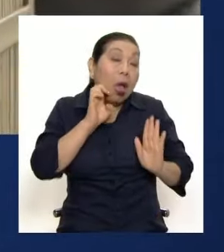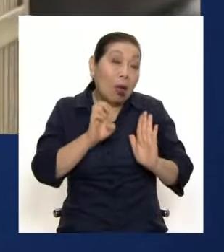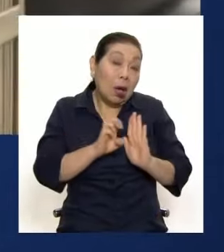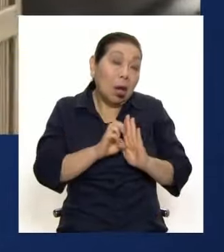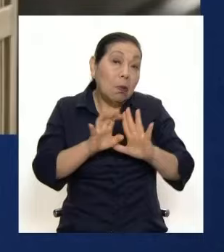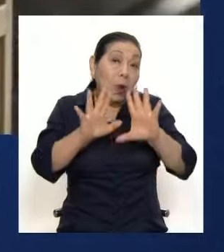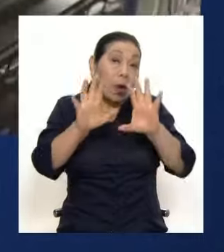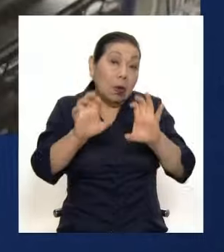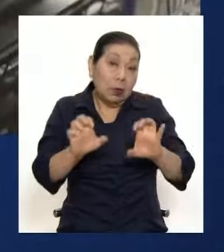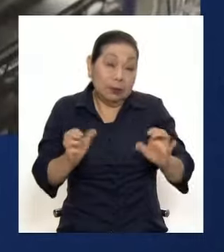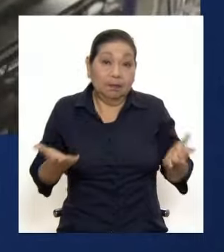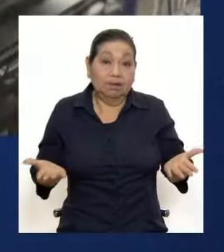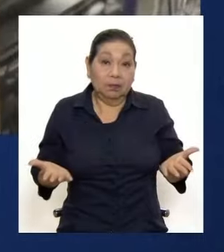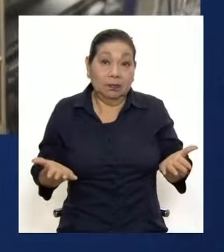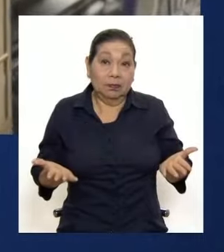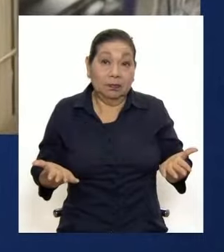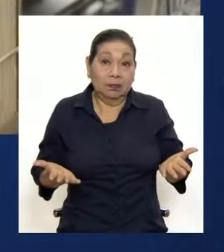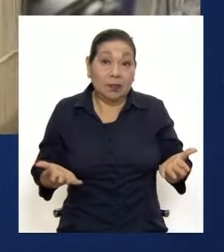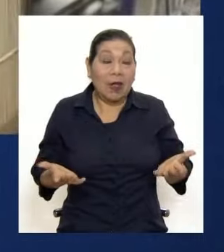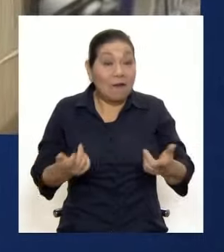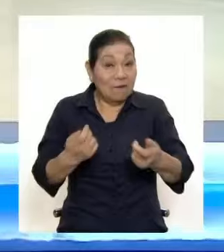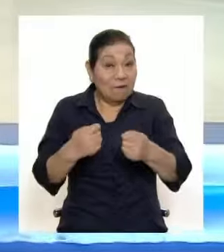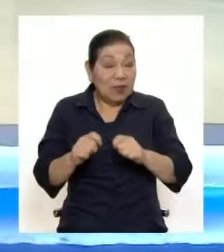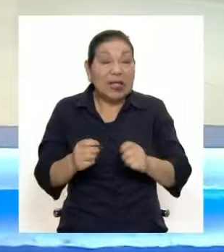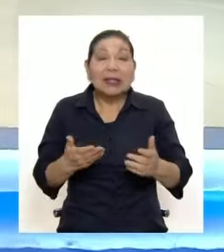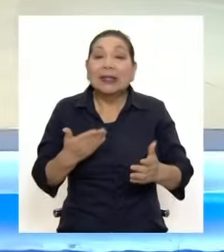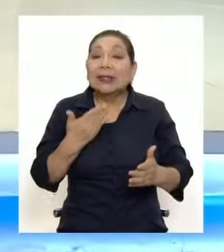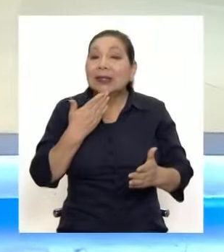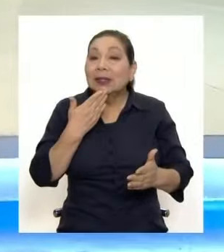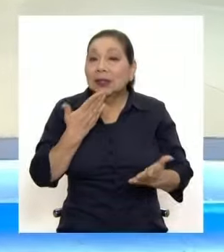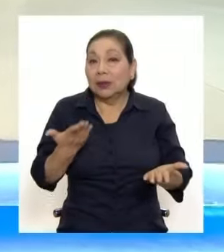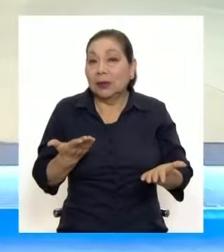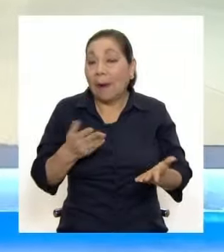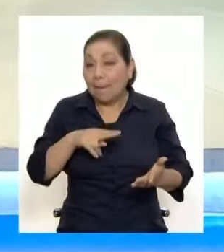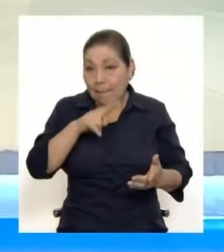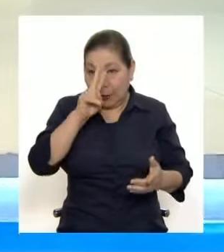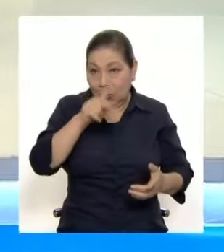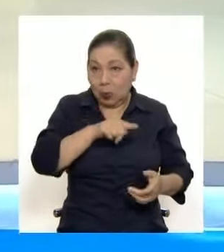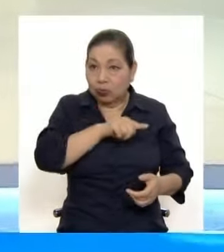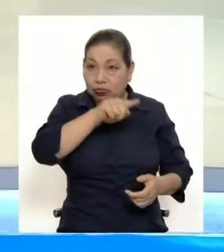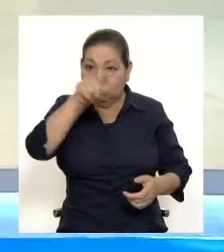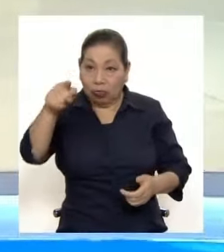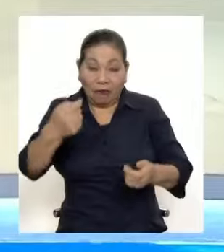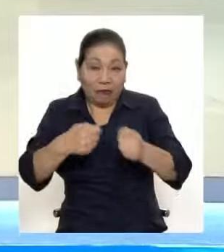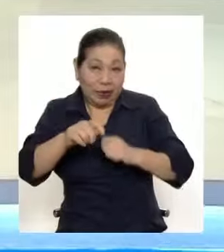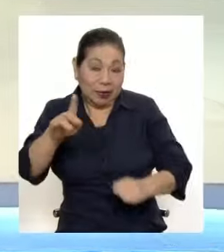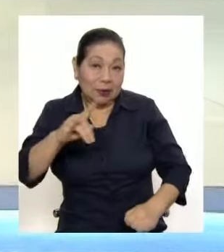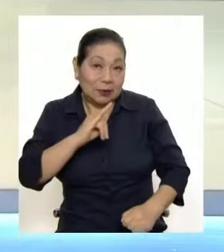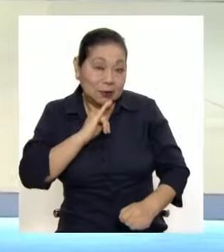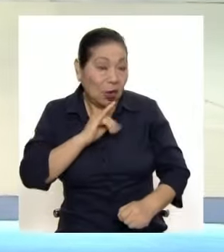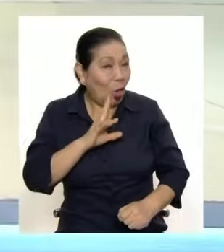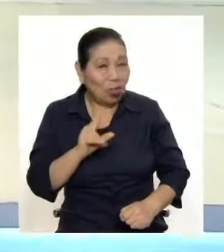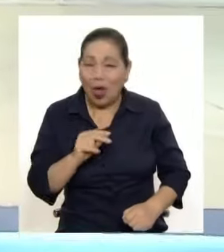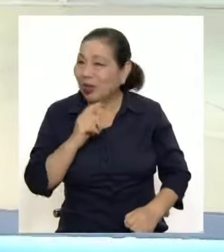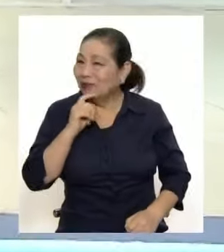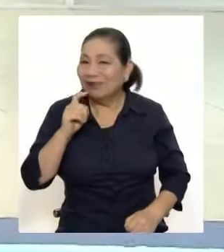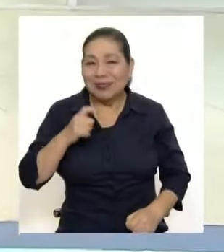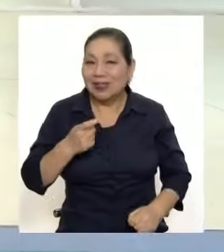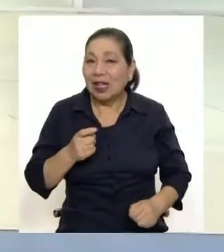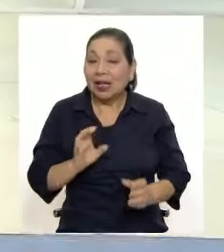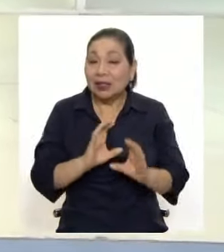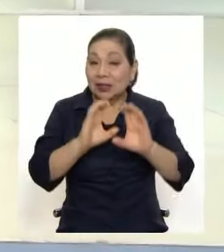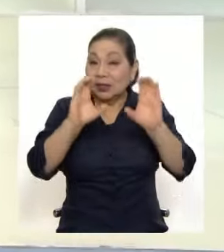evalúa a los potenciales exportadores que van de Perú a Estados Unidos no ellos no requieren